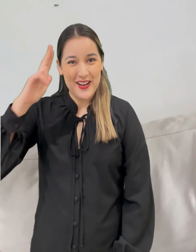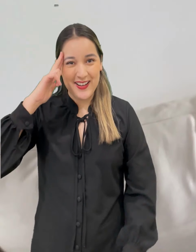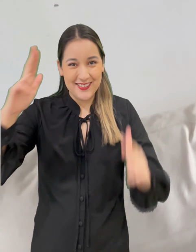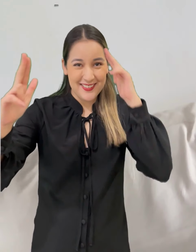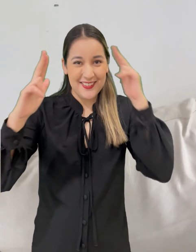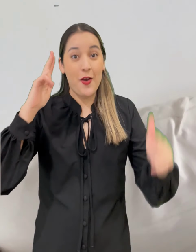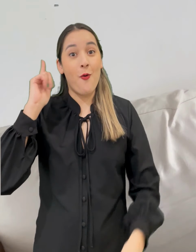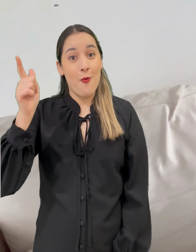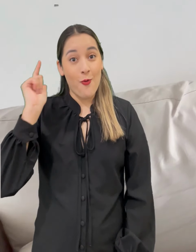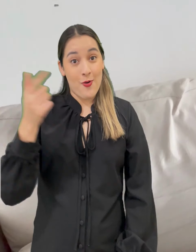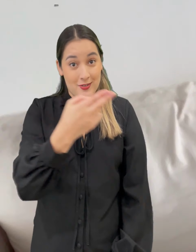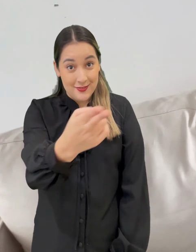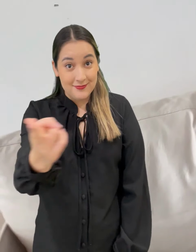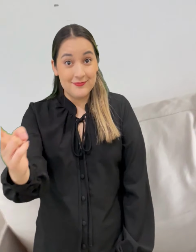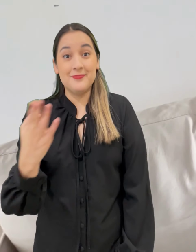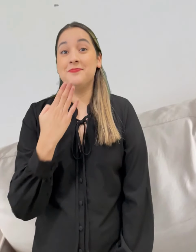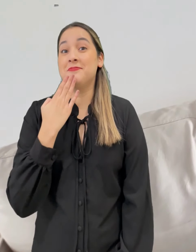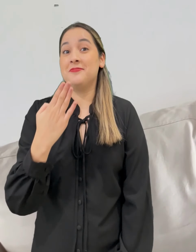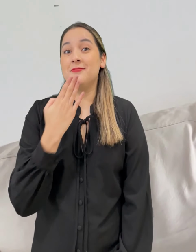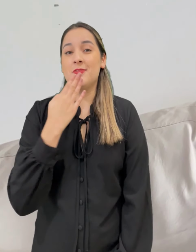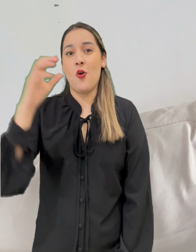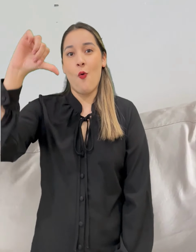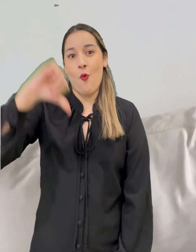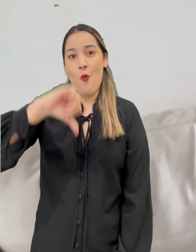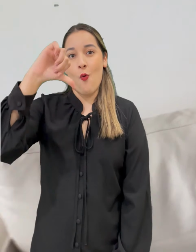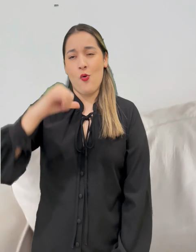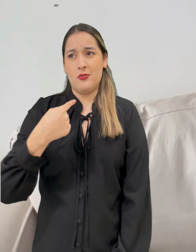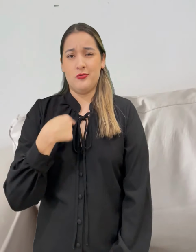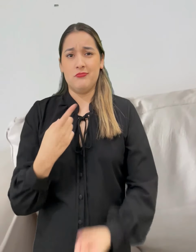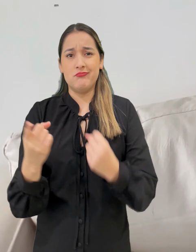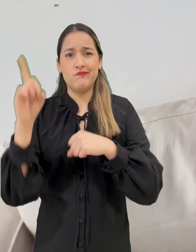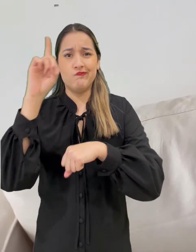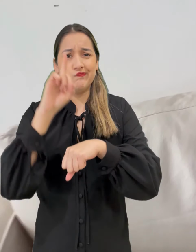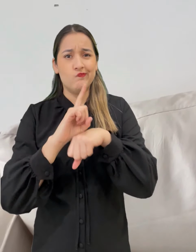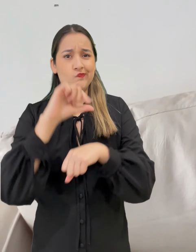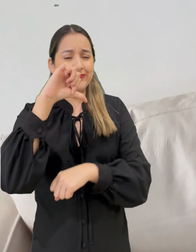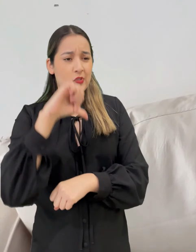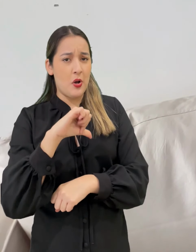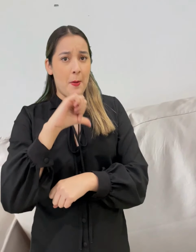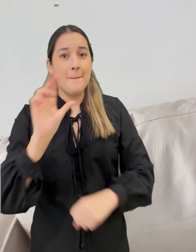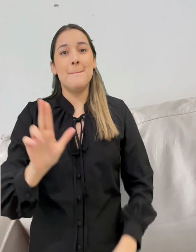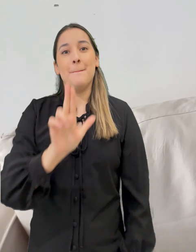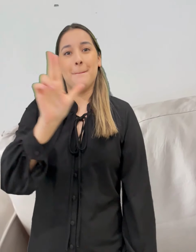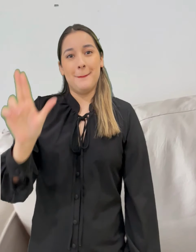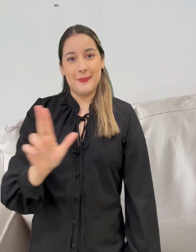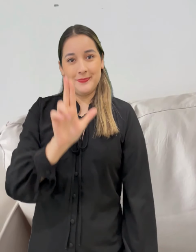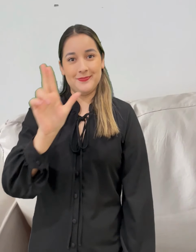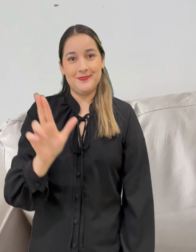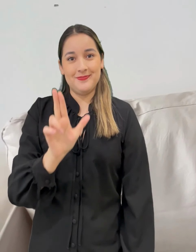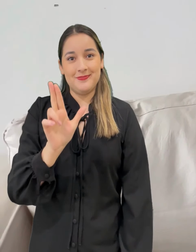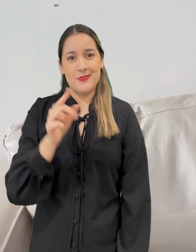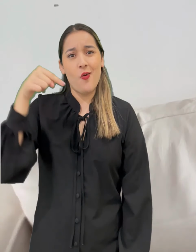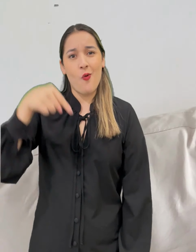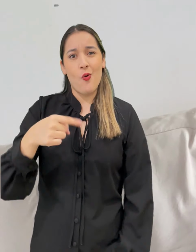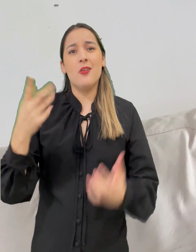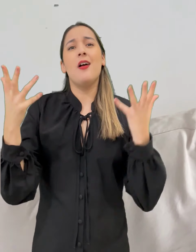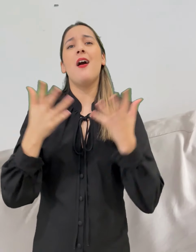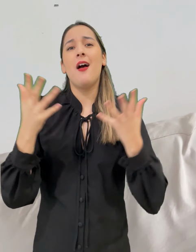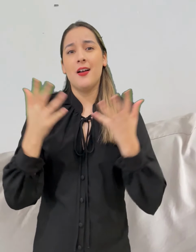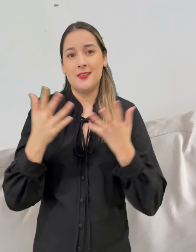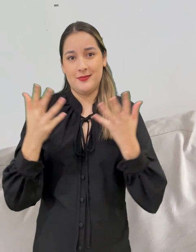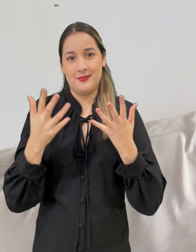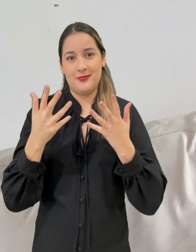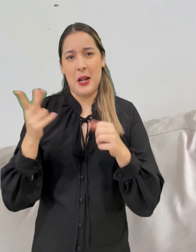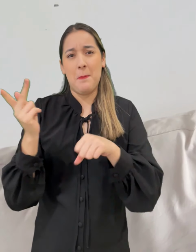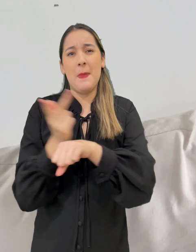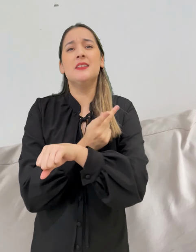hola hola espero que estén muy bien yo el día de hoy es martes que es lo que va a